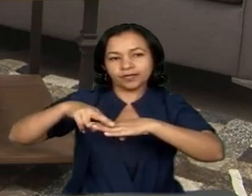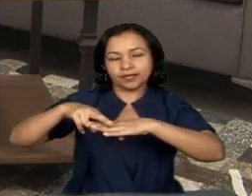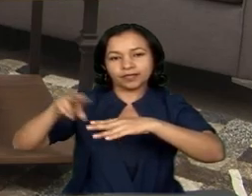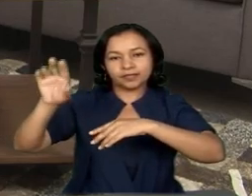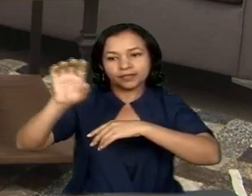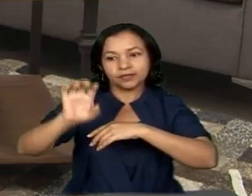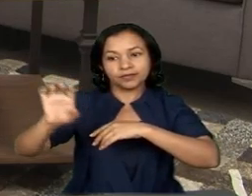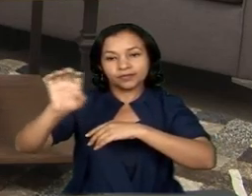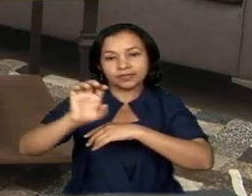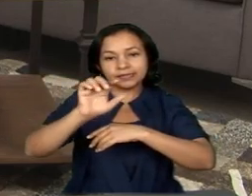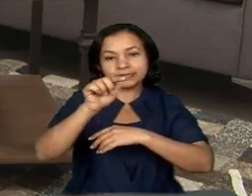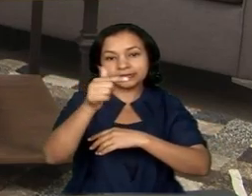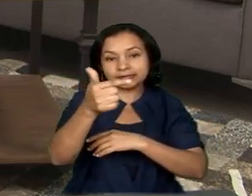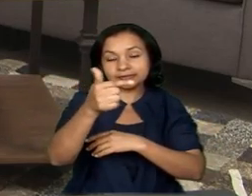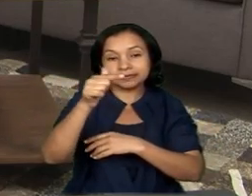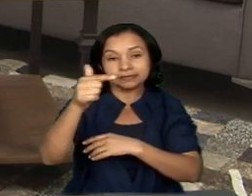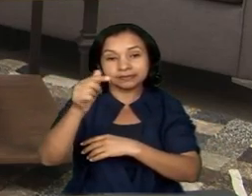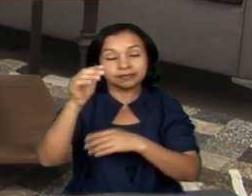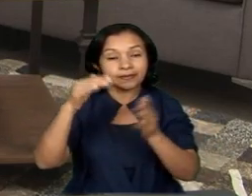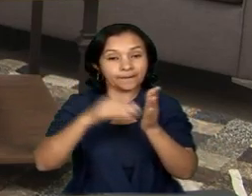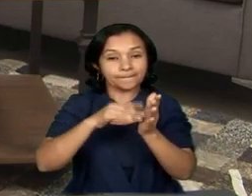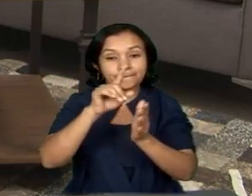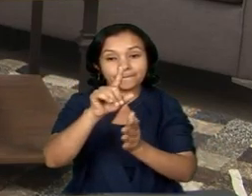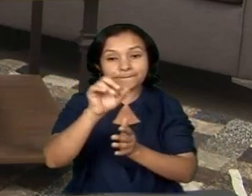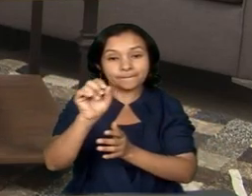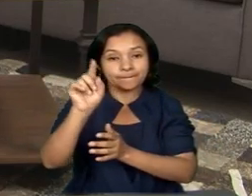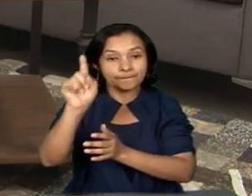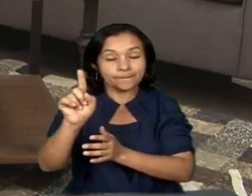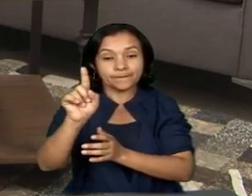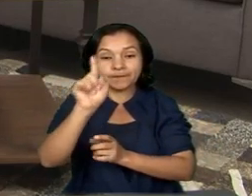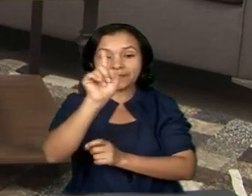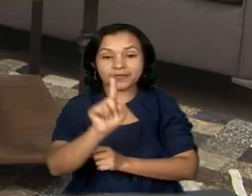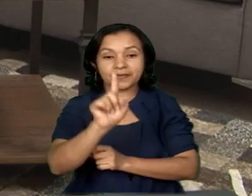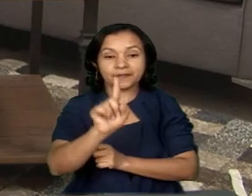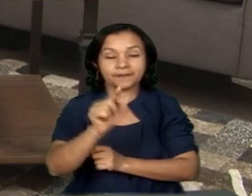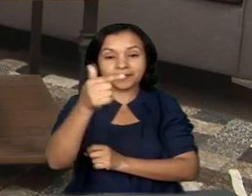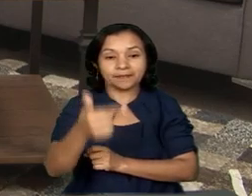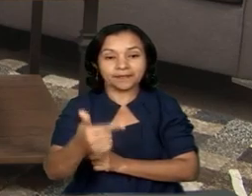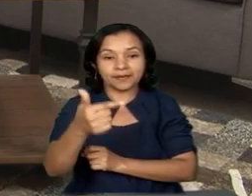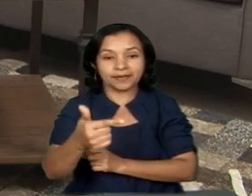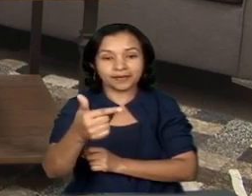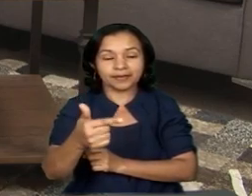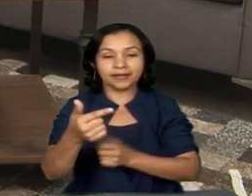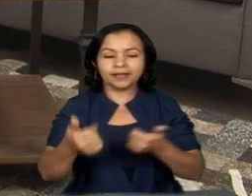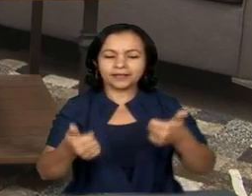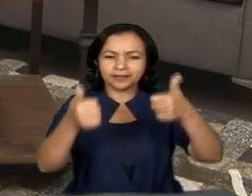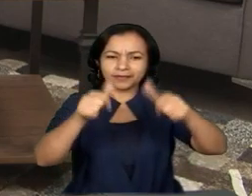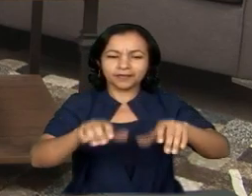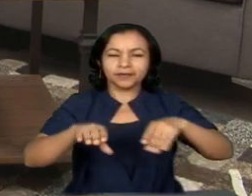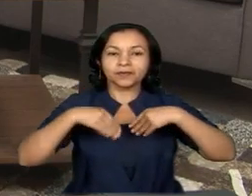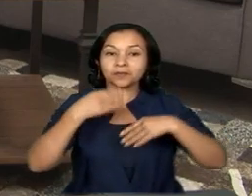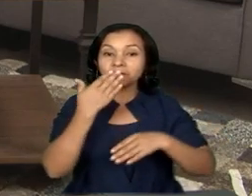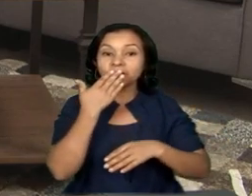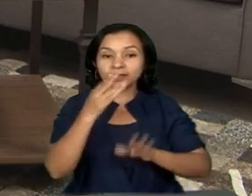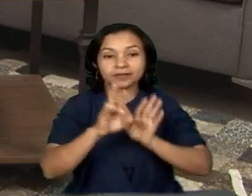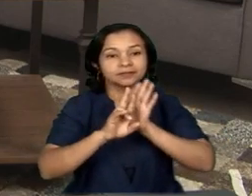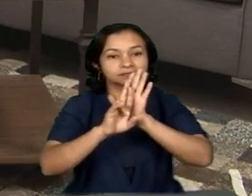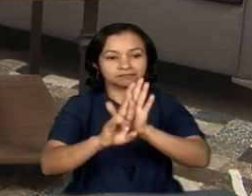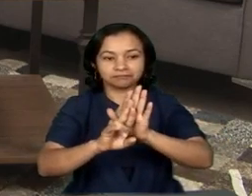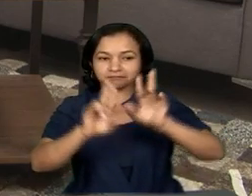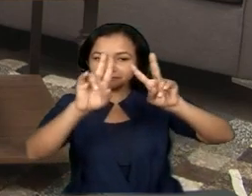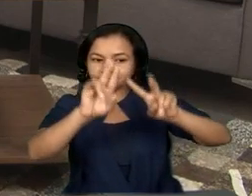año 77.161 niños y niñas de primer grado recibieron, aprobaron con buenos resultados